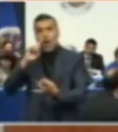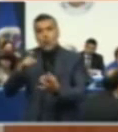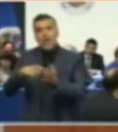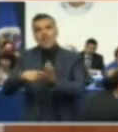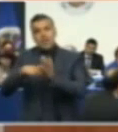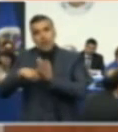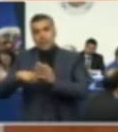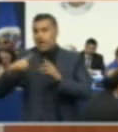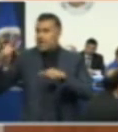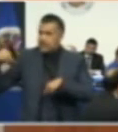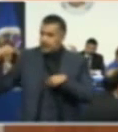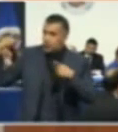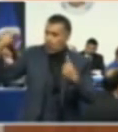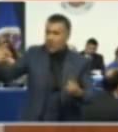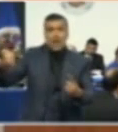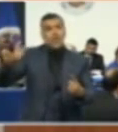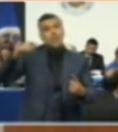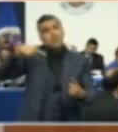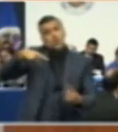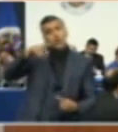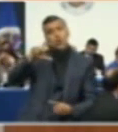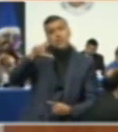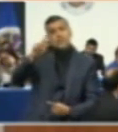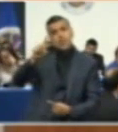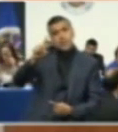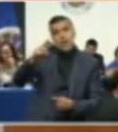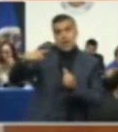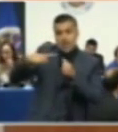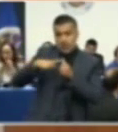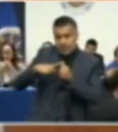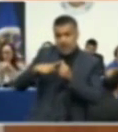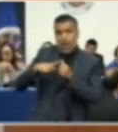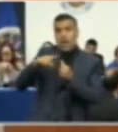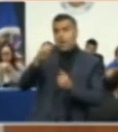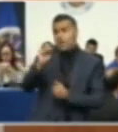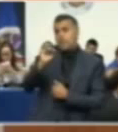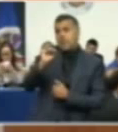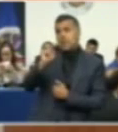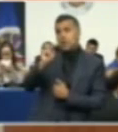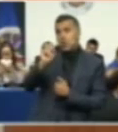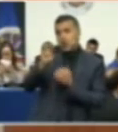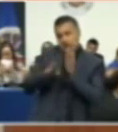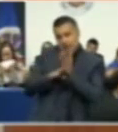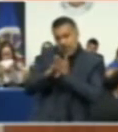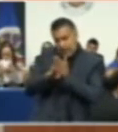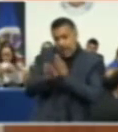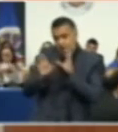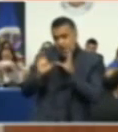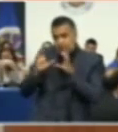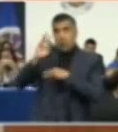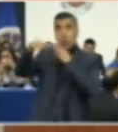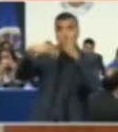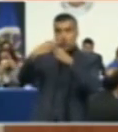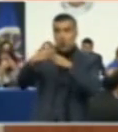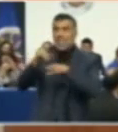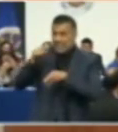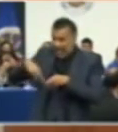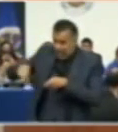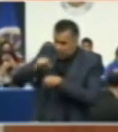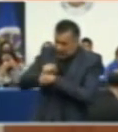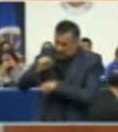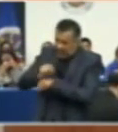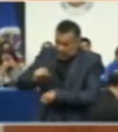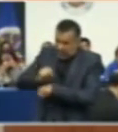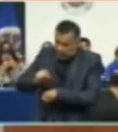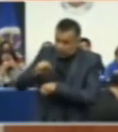demanda histórica de las personas con discapacidad, primera minoría en el mundo, que trabajó intensa y muy colaborativamente